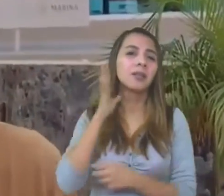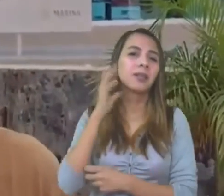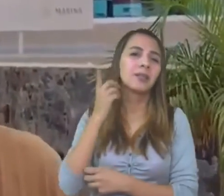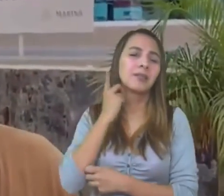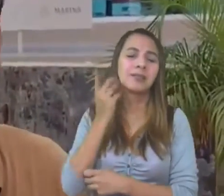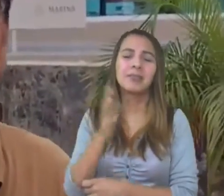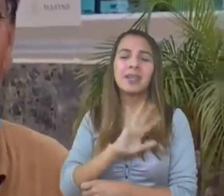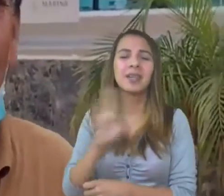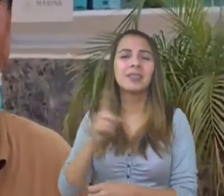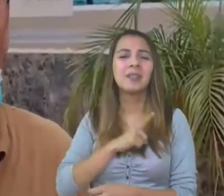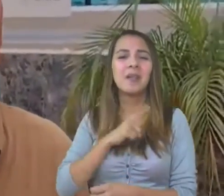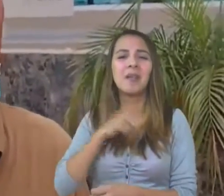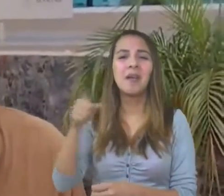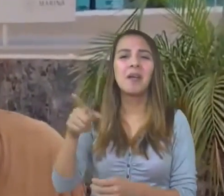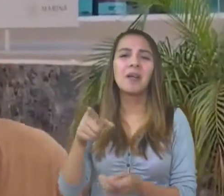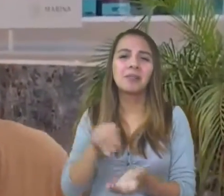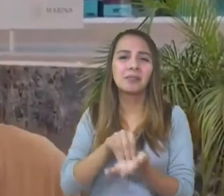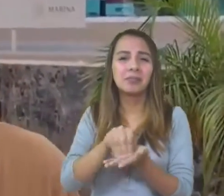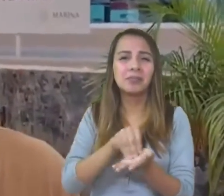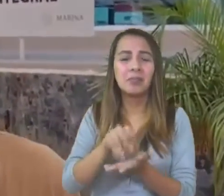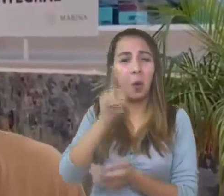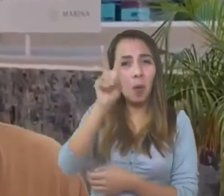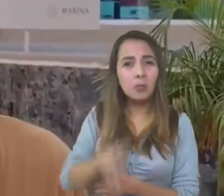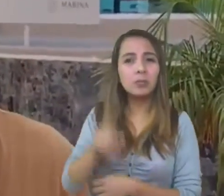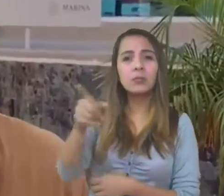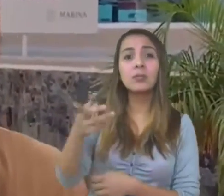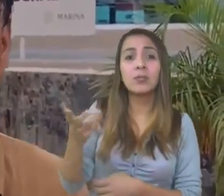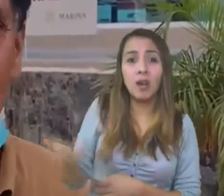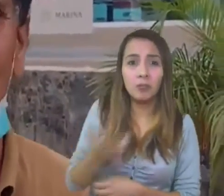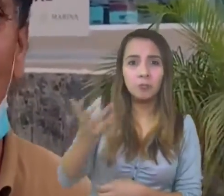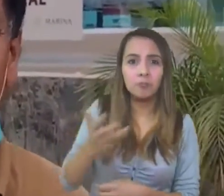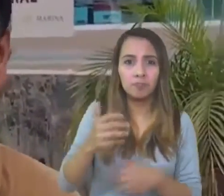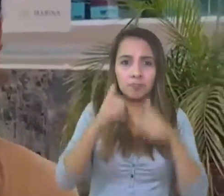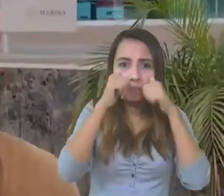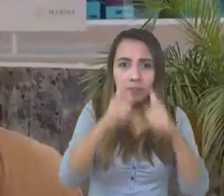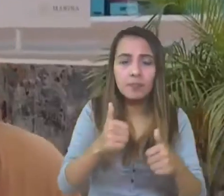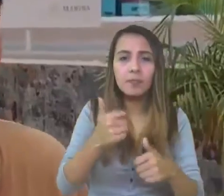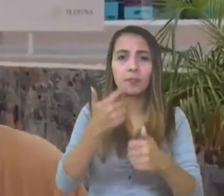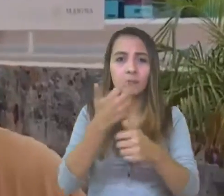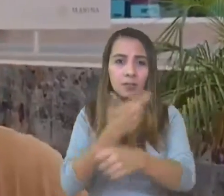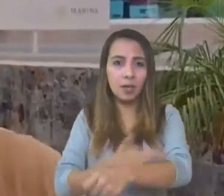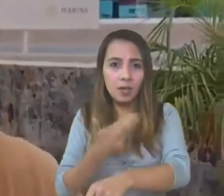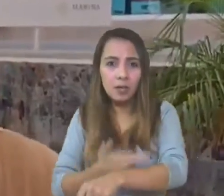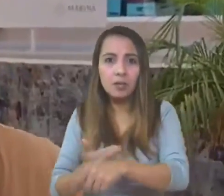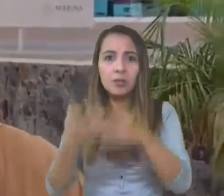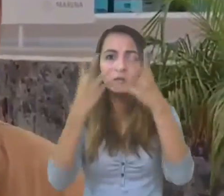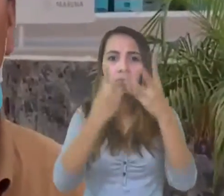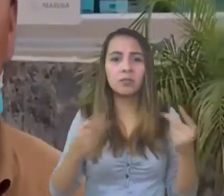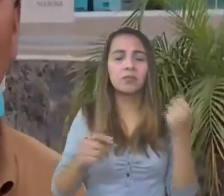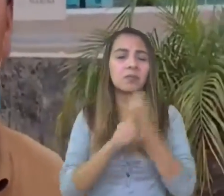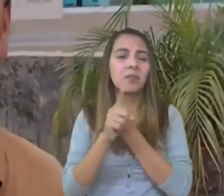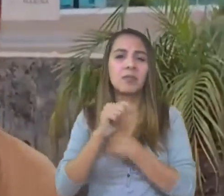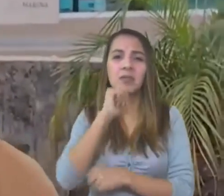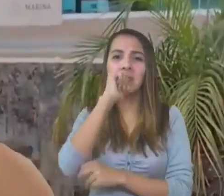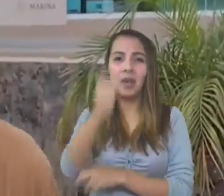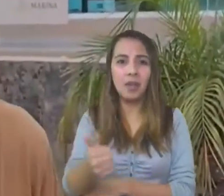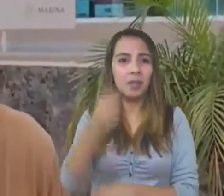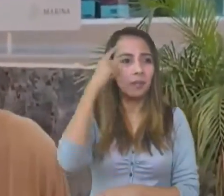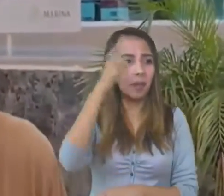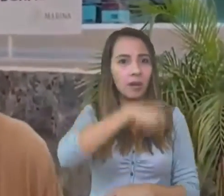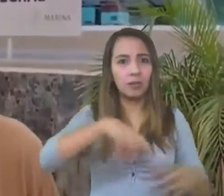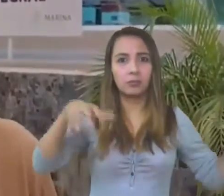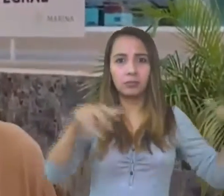puros rollos. Ajá. Pero no agarran el tema de fondo para que se resuelva, pues, porque correcto, las familias vivan bien. Claro.